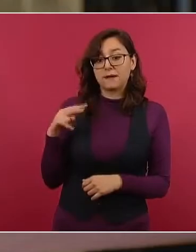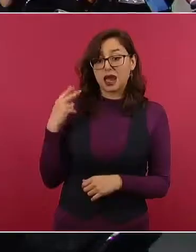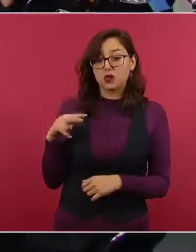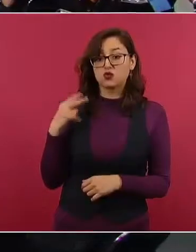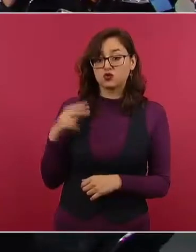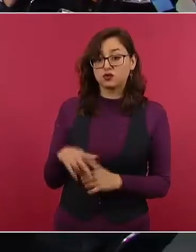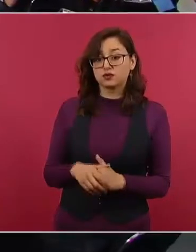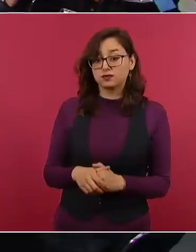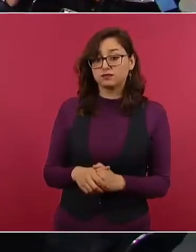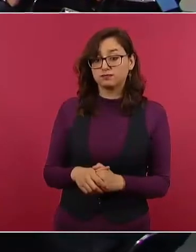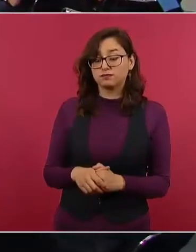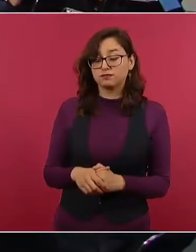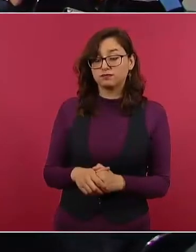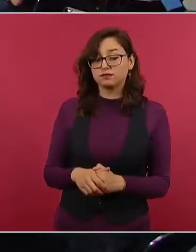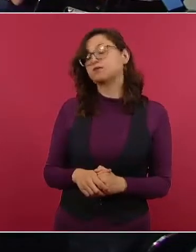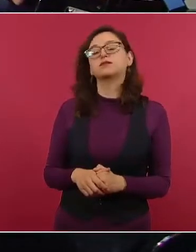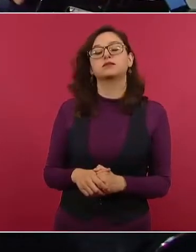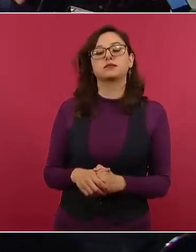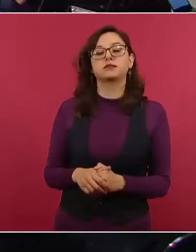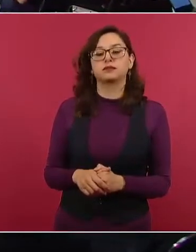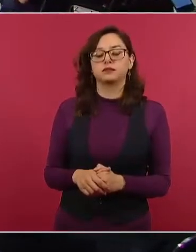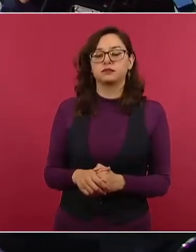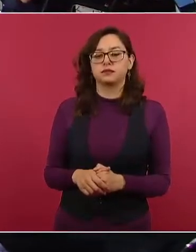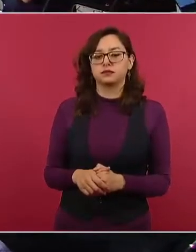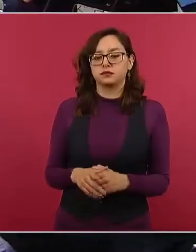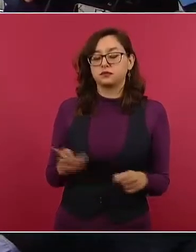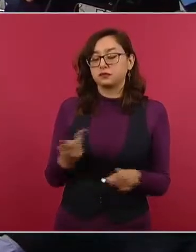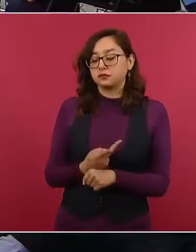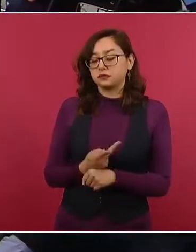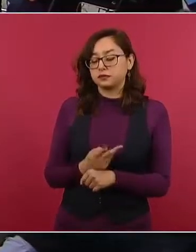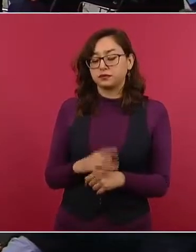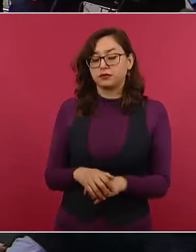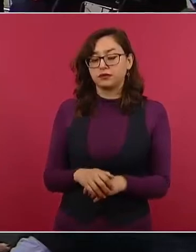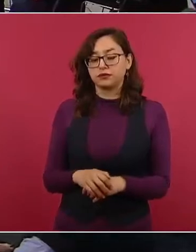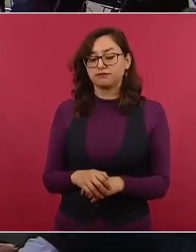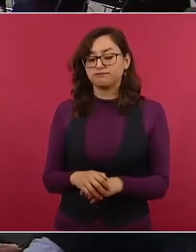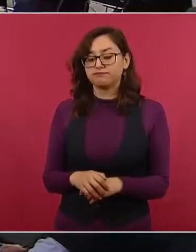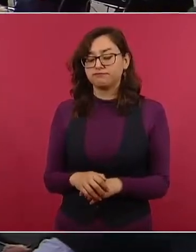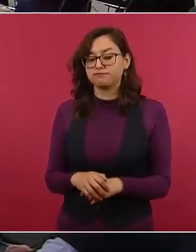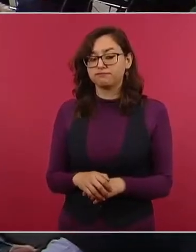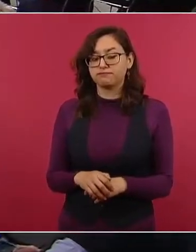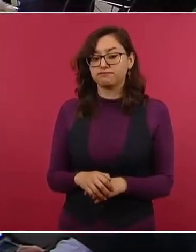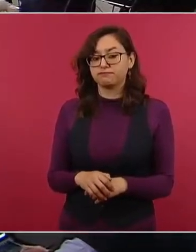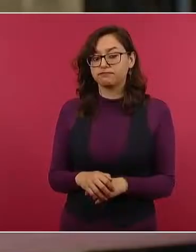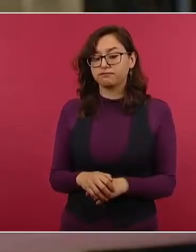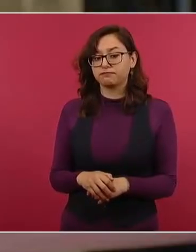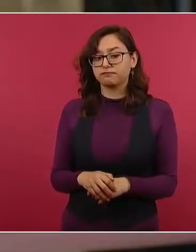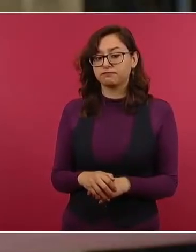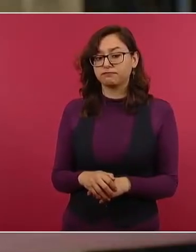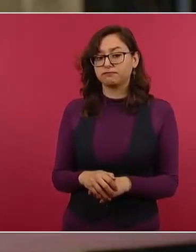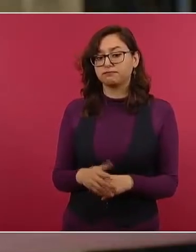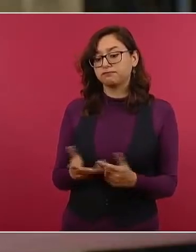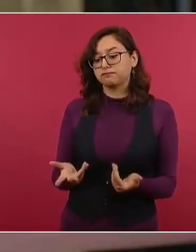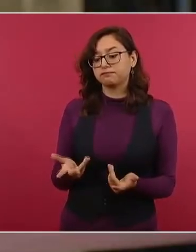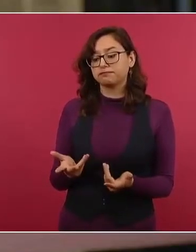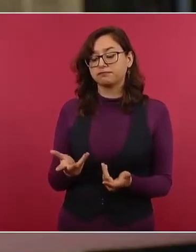Esa modificación que le hizo al país y a las leyes y Salinas de Gortari